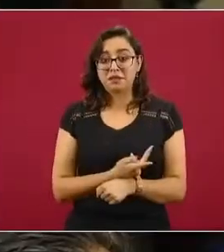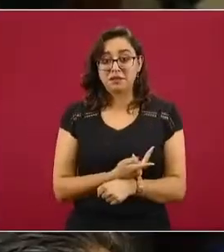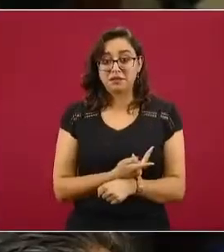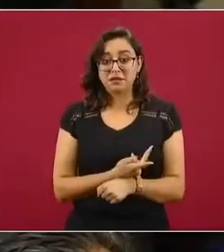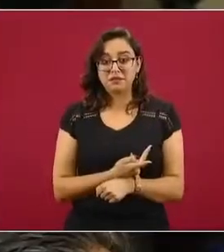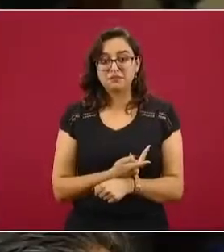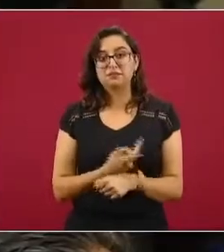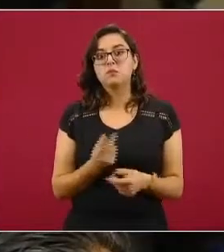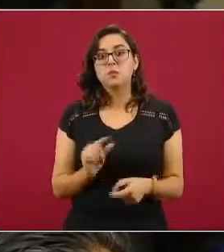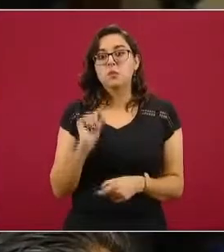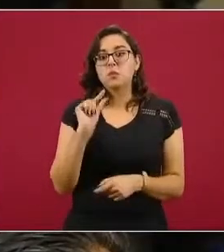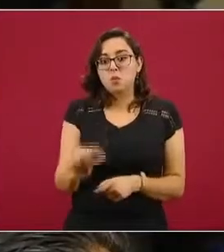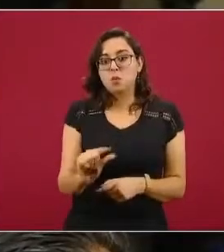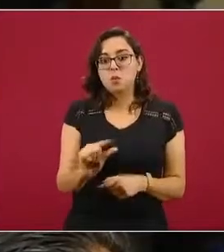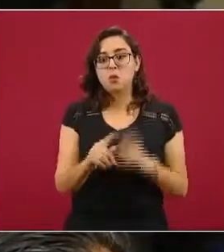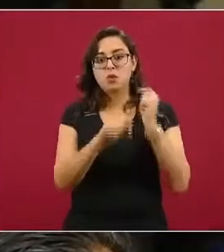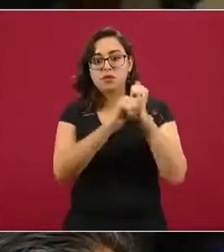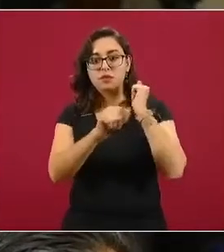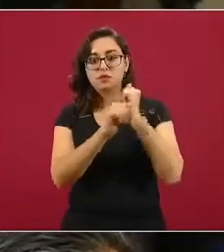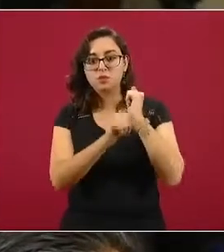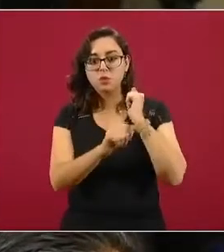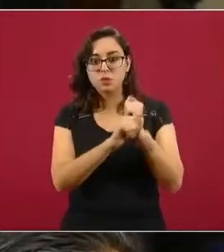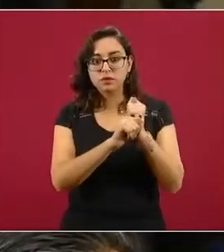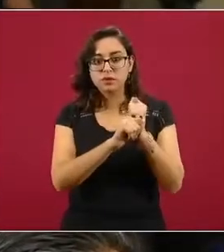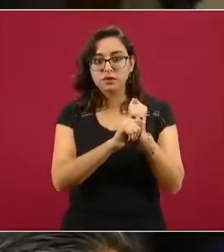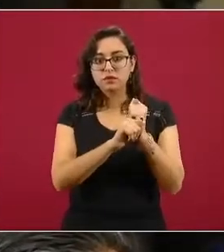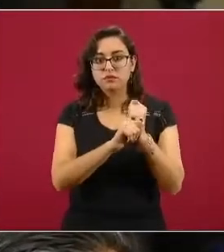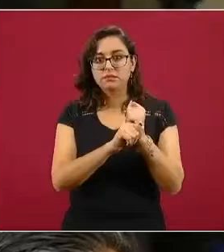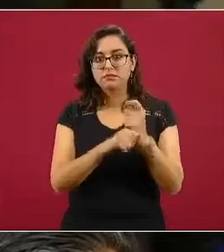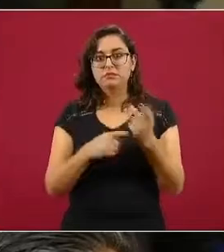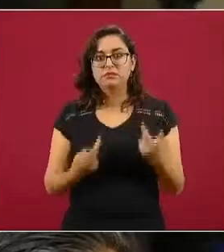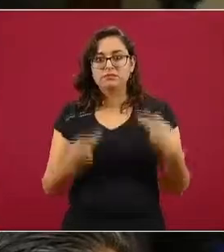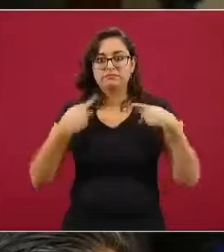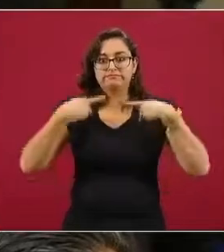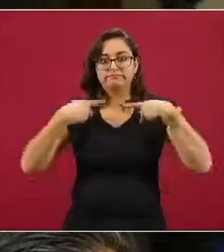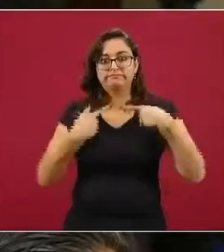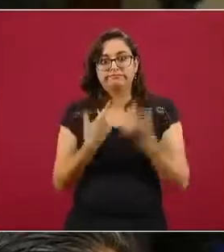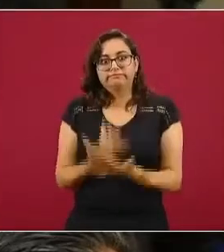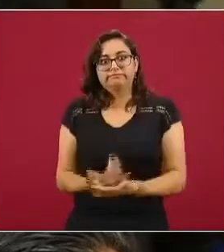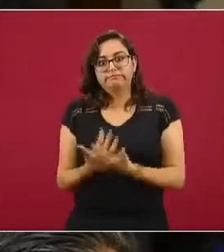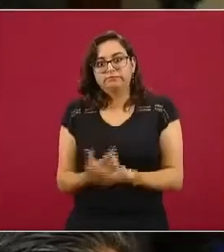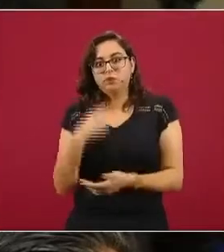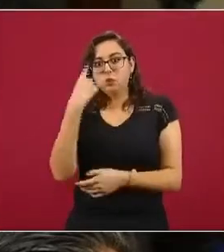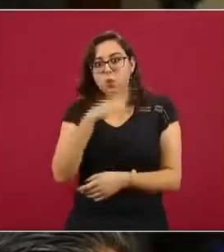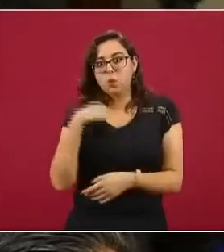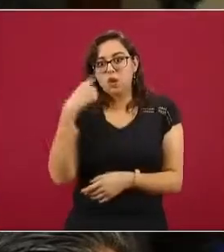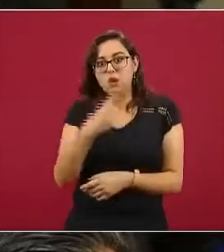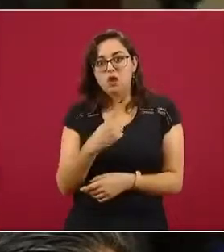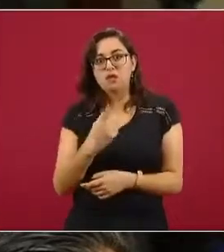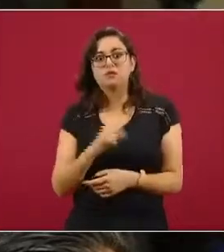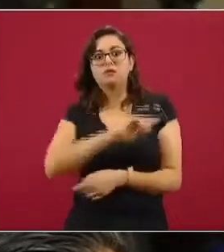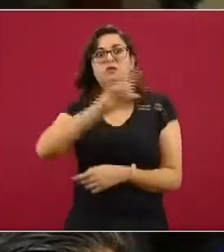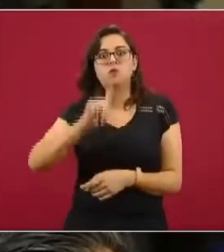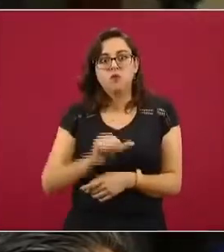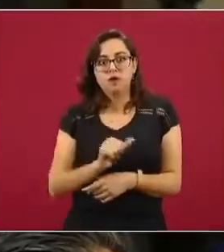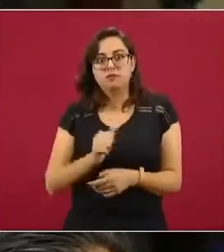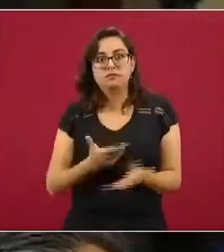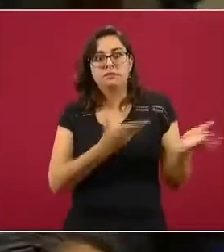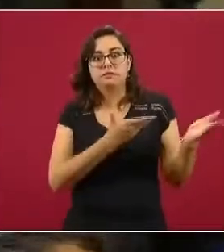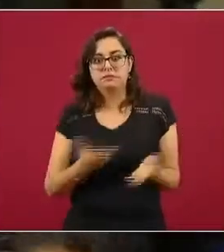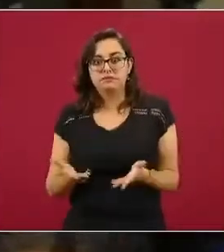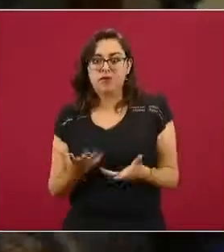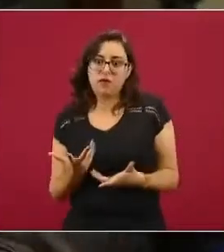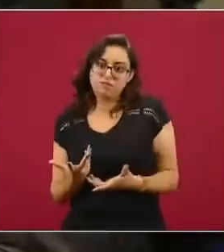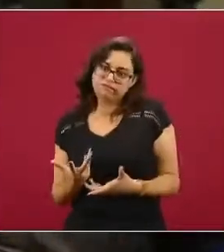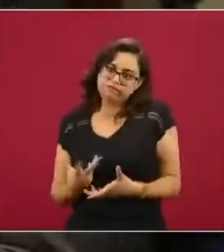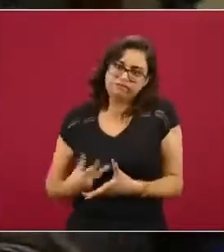al mayor número de pasajeros que podían, y las personas tenían que esperar hasta 1 hora o más. Y de esta forma, pues obviamente, ya